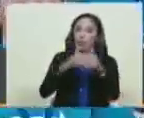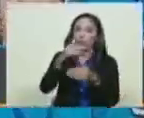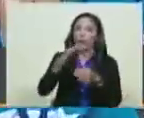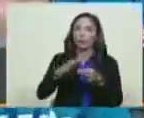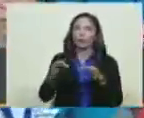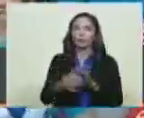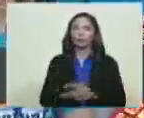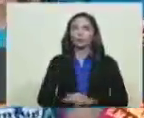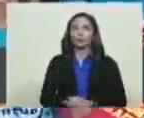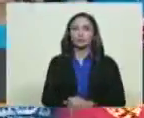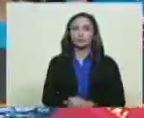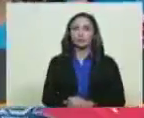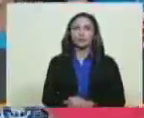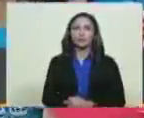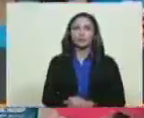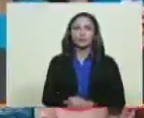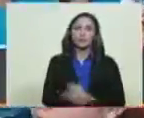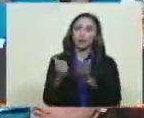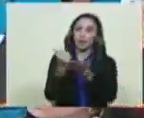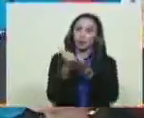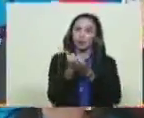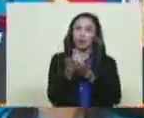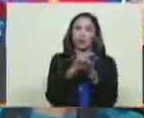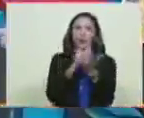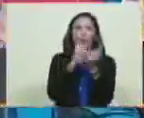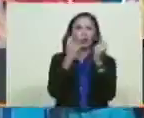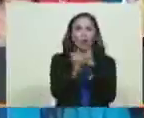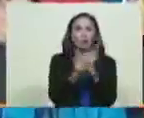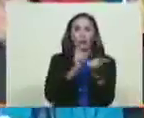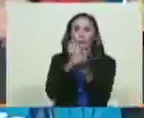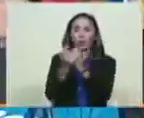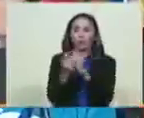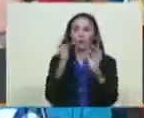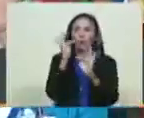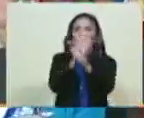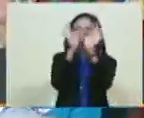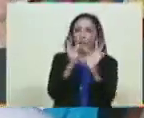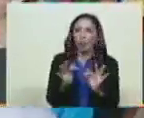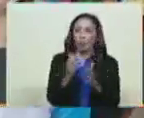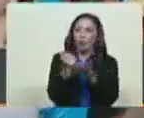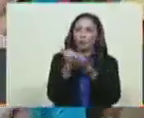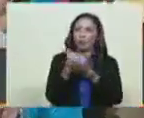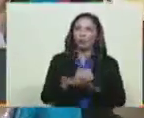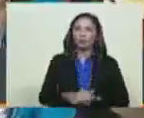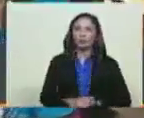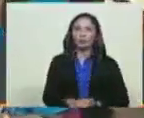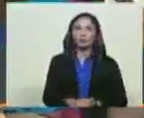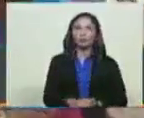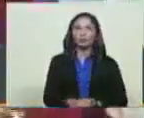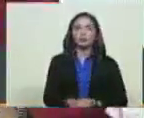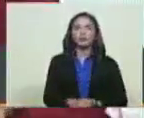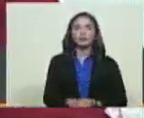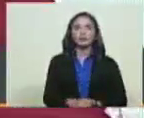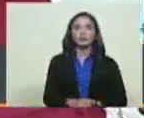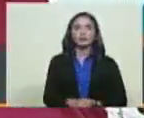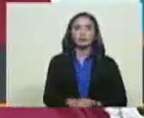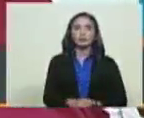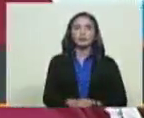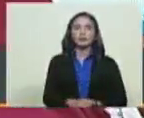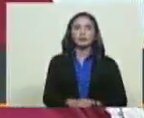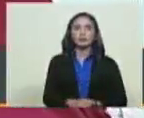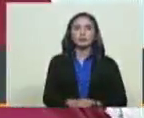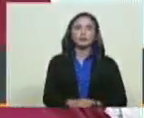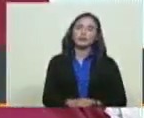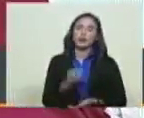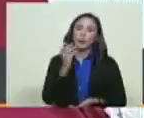y nos ha ayudado en las primeras de cambio por ejemplo buena parte de